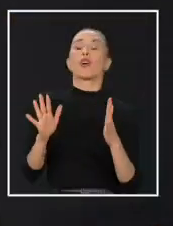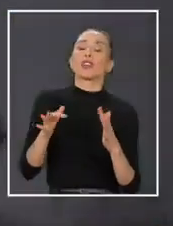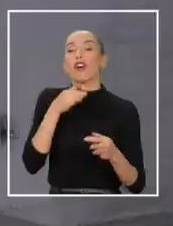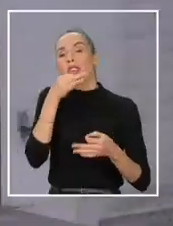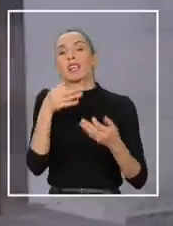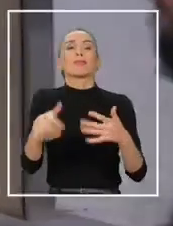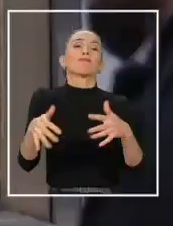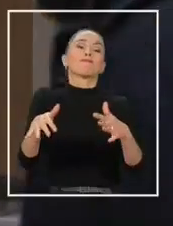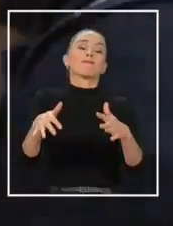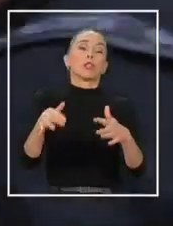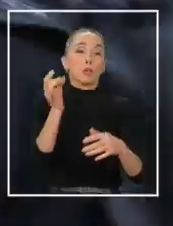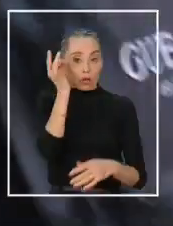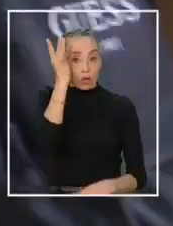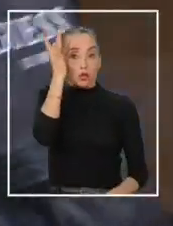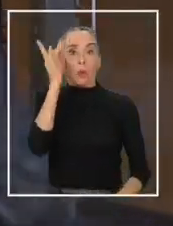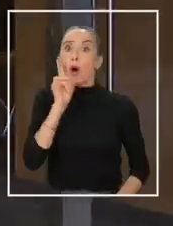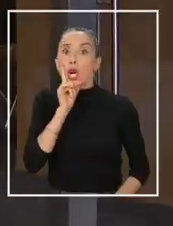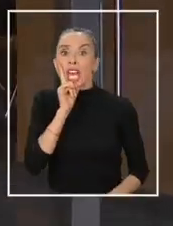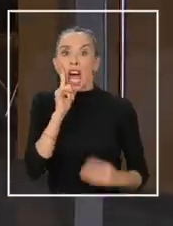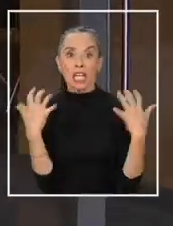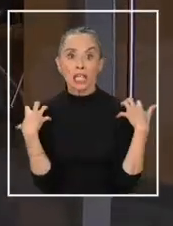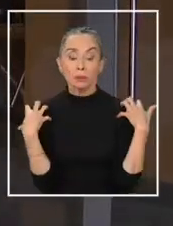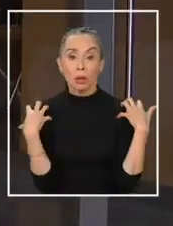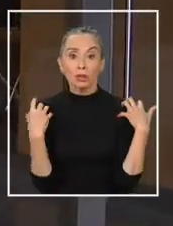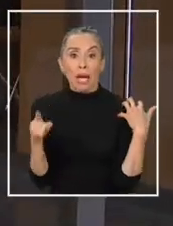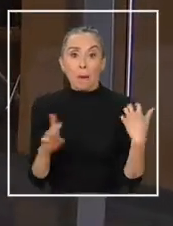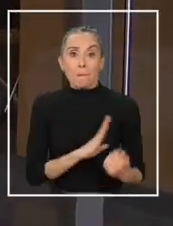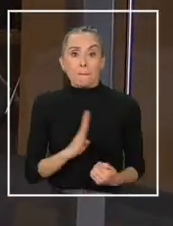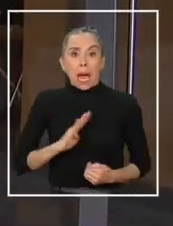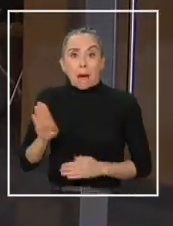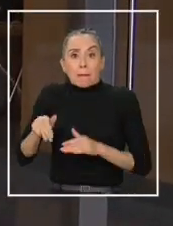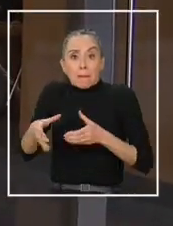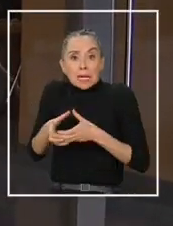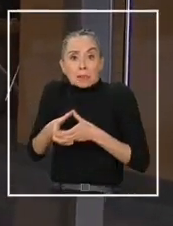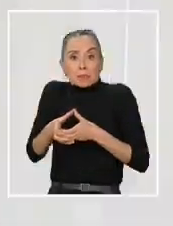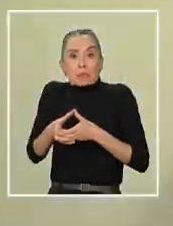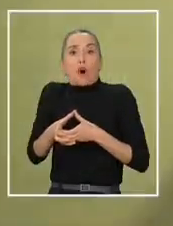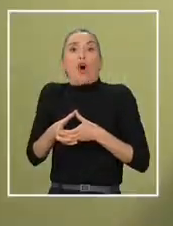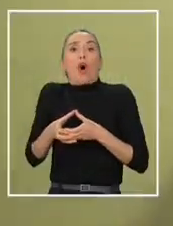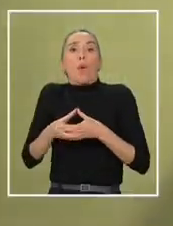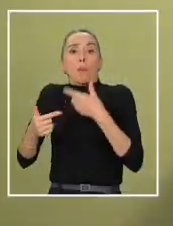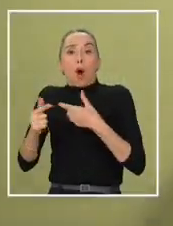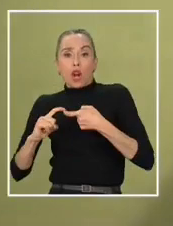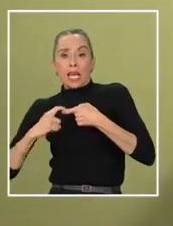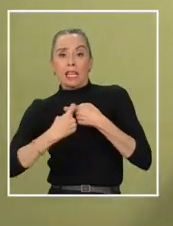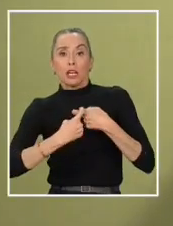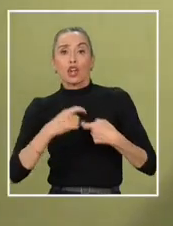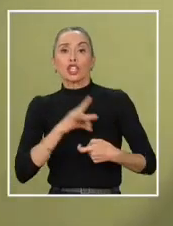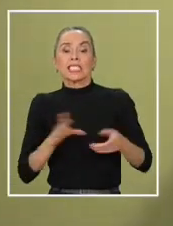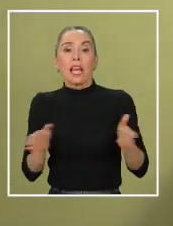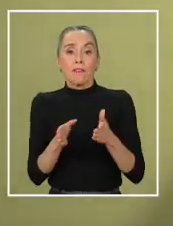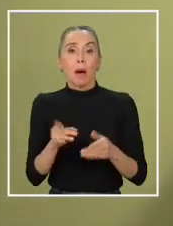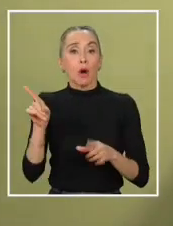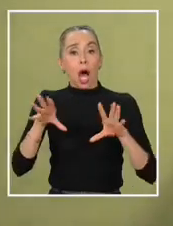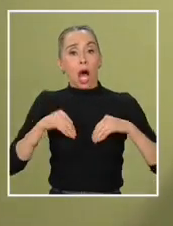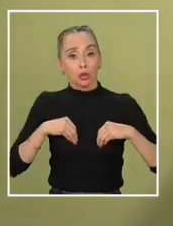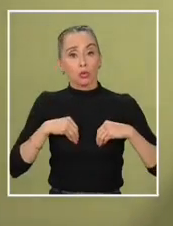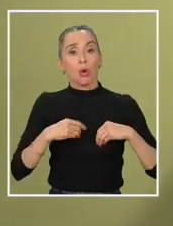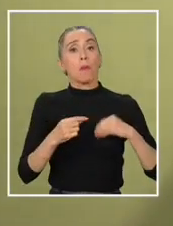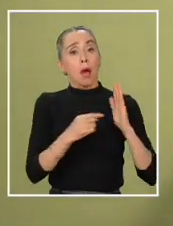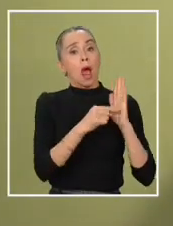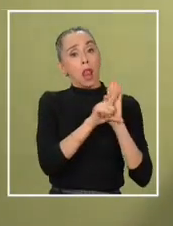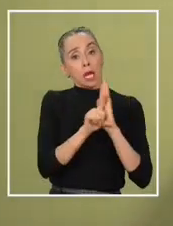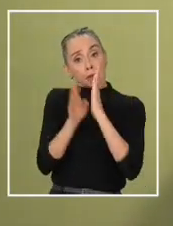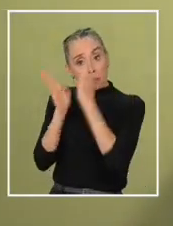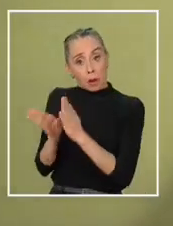dichos cuando conocieron que el responsable es un integrante de Chile Vamos. Tiene que asumir las consecuencias legales. Y el